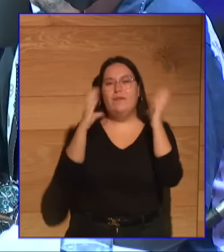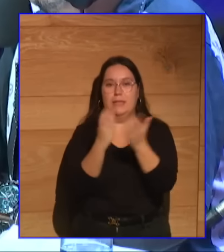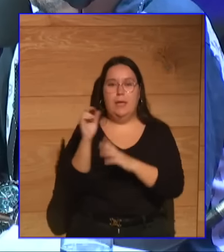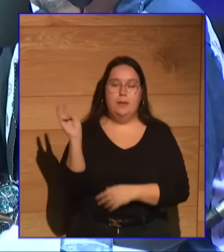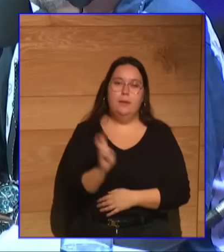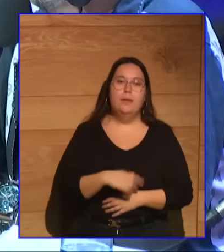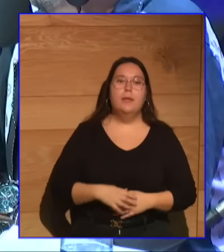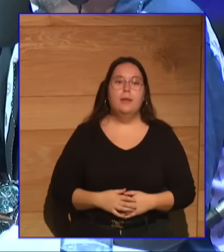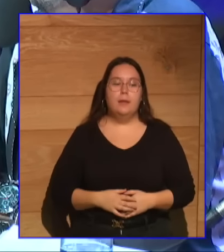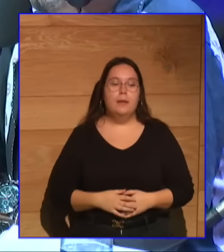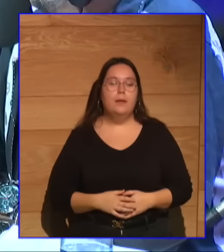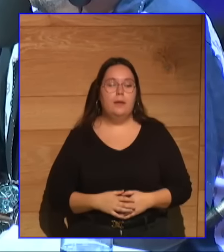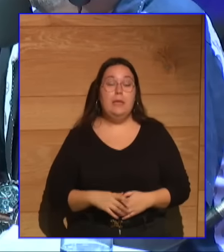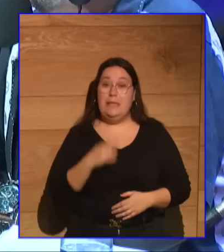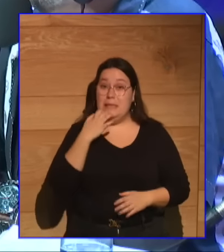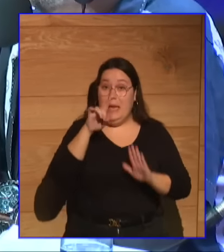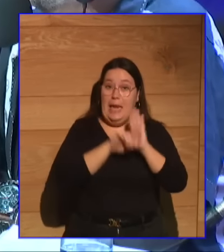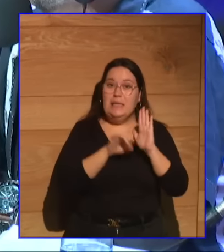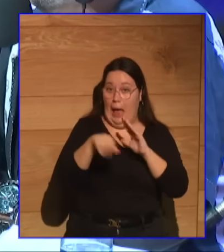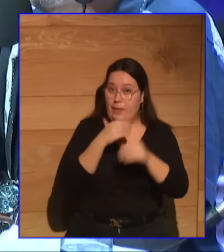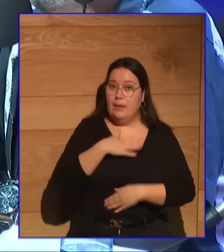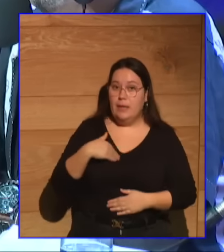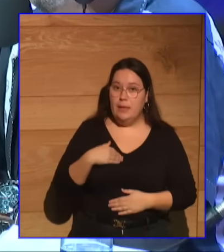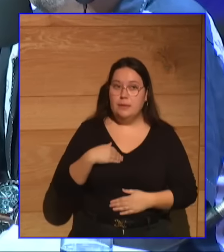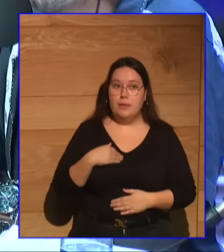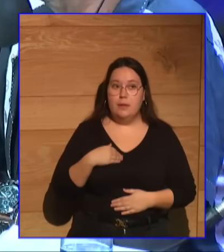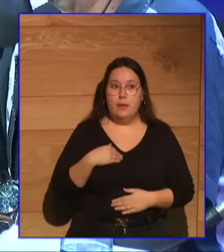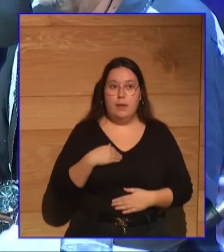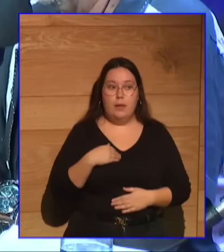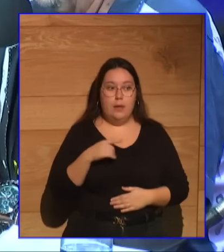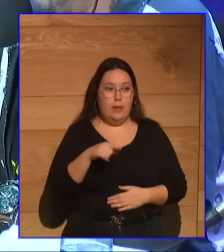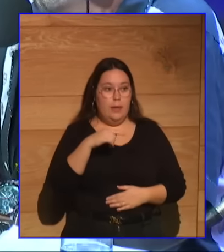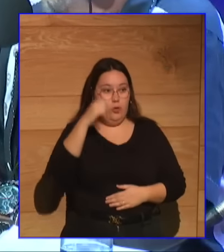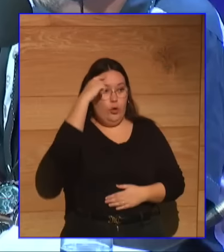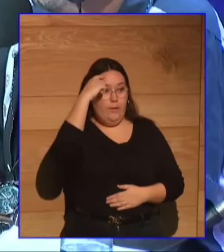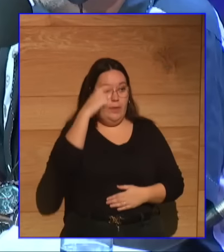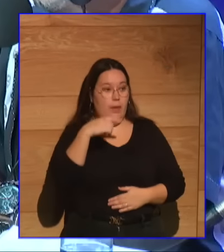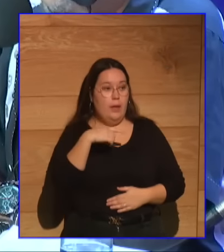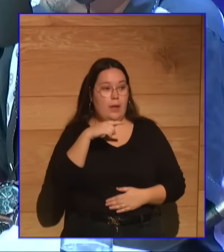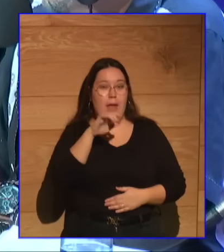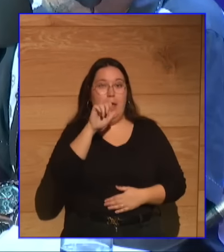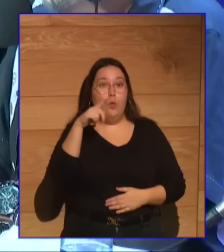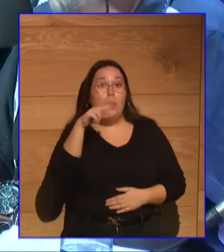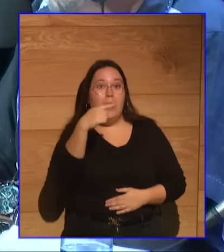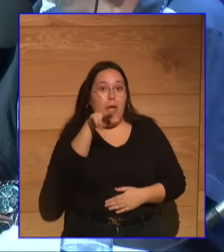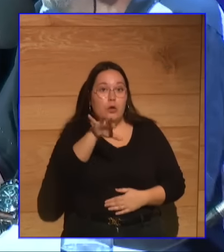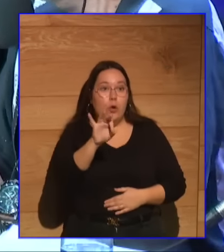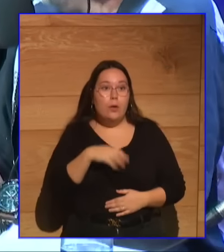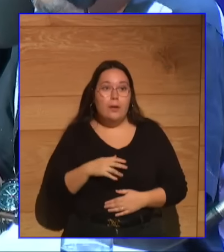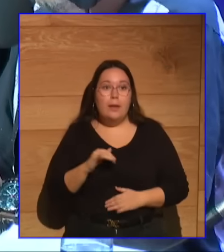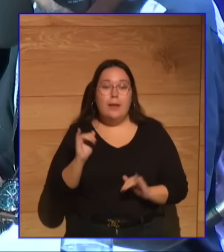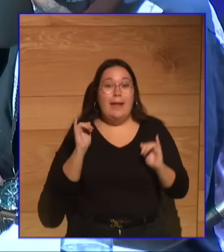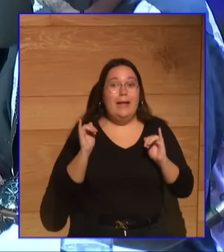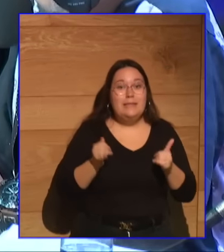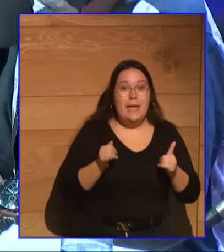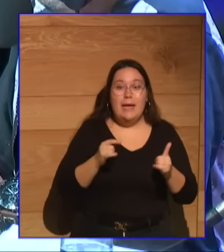si quieres hacer la lista de Schindler... Por tu cabeza ha pasado chiquito, ¿verdad, Arturo? Eugenio. O sea, y llega el de